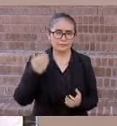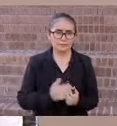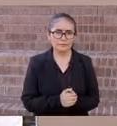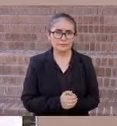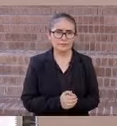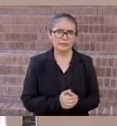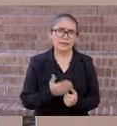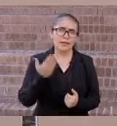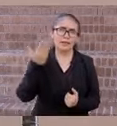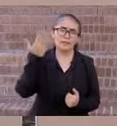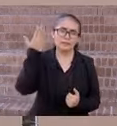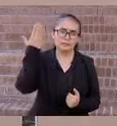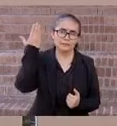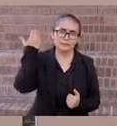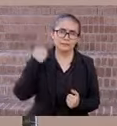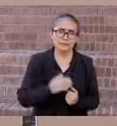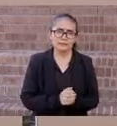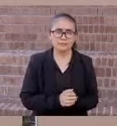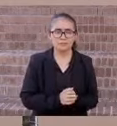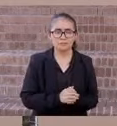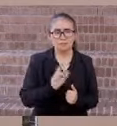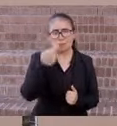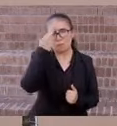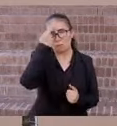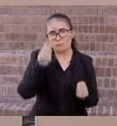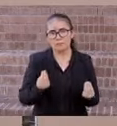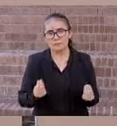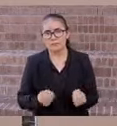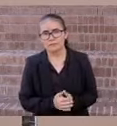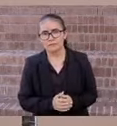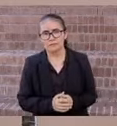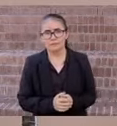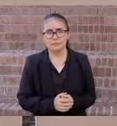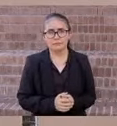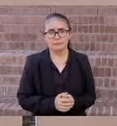en ese entonces no se atrevían muchos